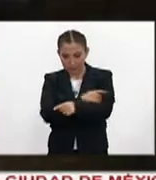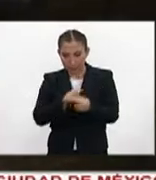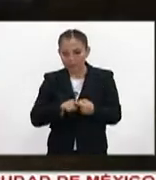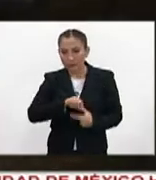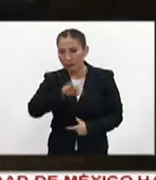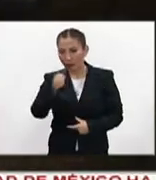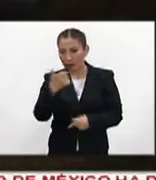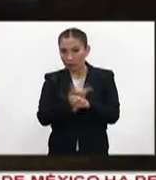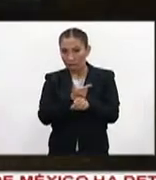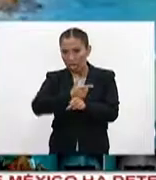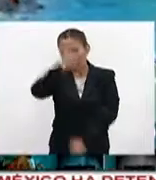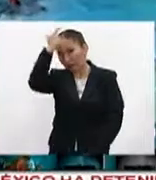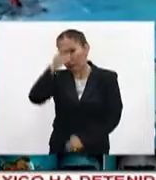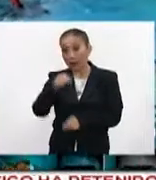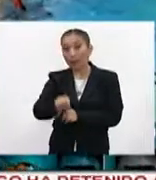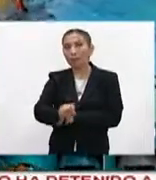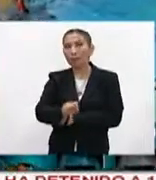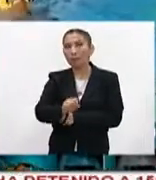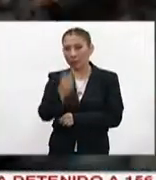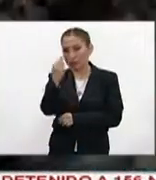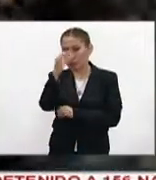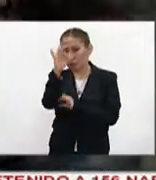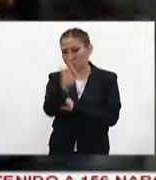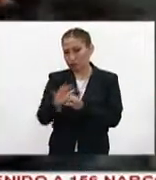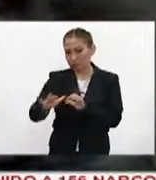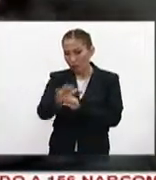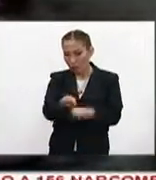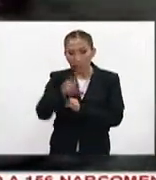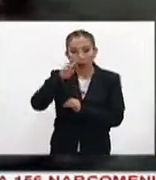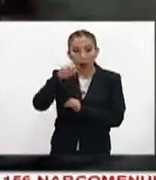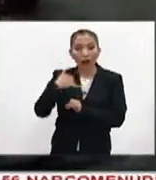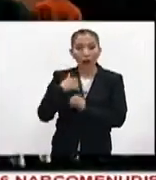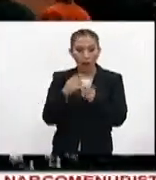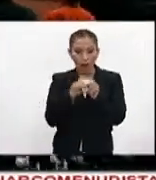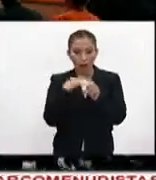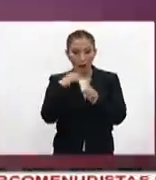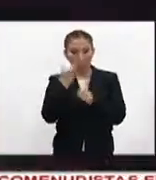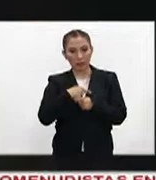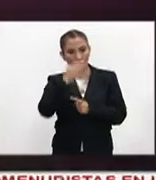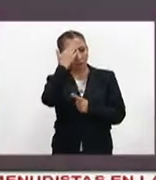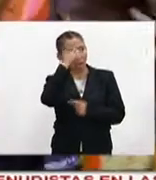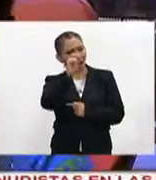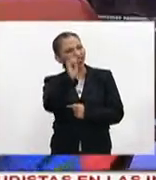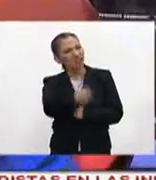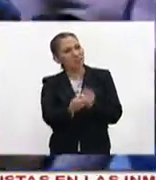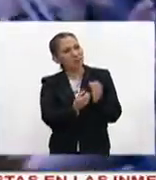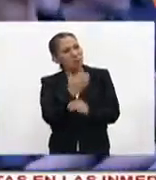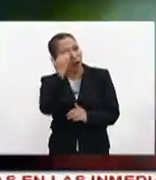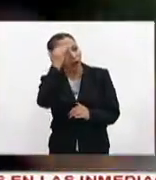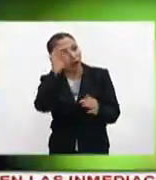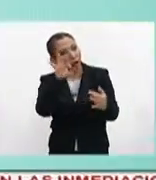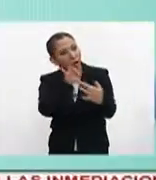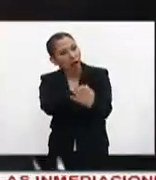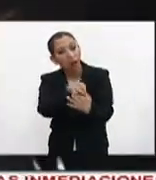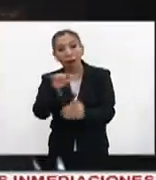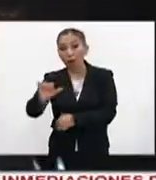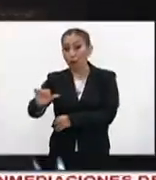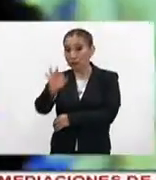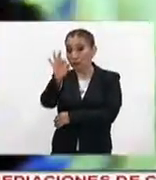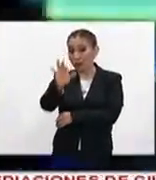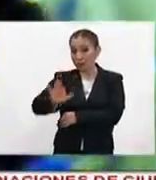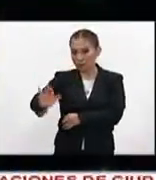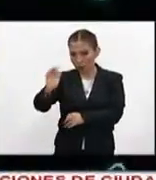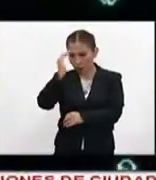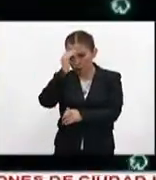Otro que es muy grave, que es el 25%, para hablar con algún desconocido en Internet, de los cuales el 11%